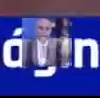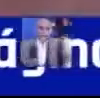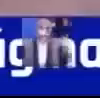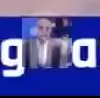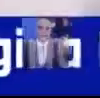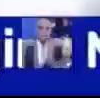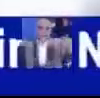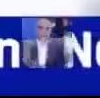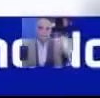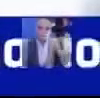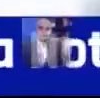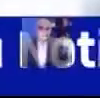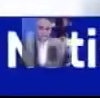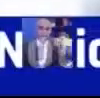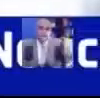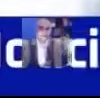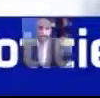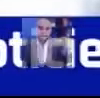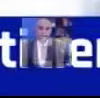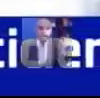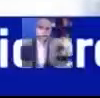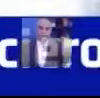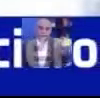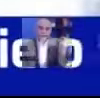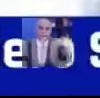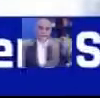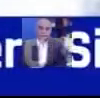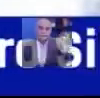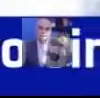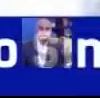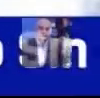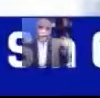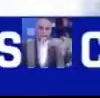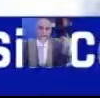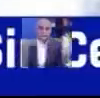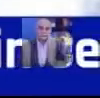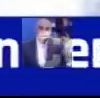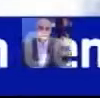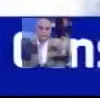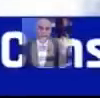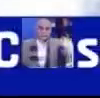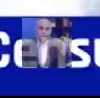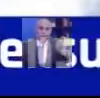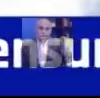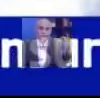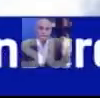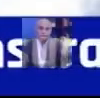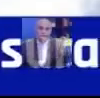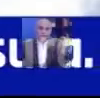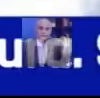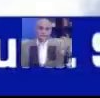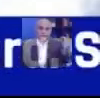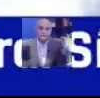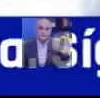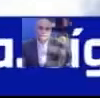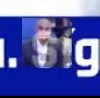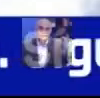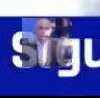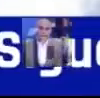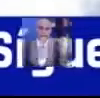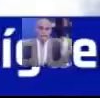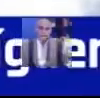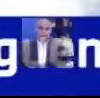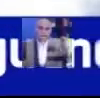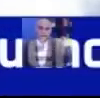a dar a conocer, tenemos el contrato, porque nosotros no estamos esperando a transparencia, nosotros no estamos esperando la tendencia